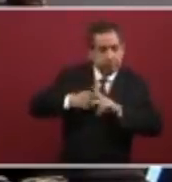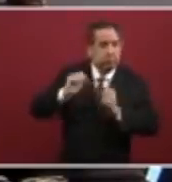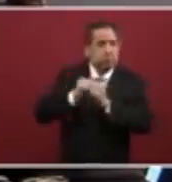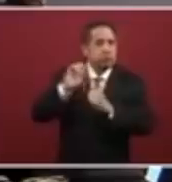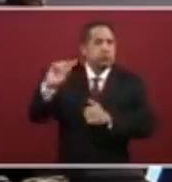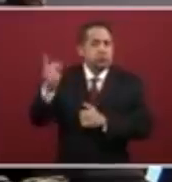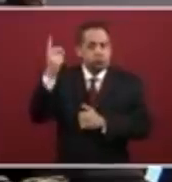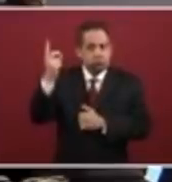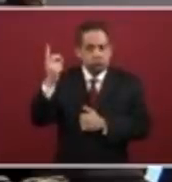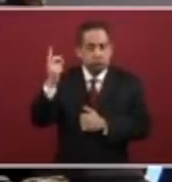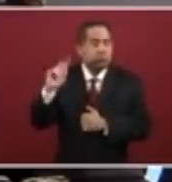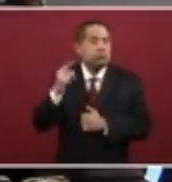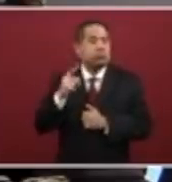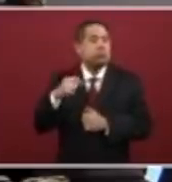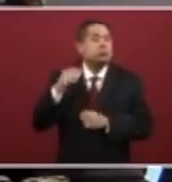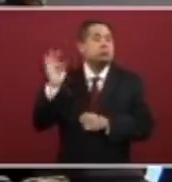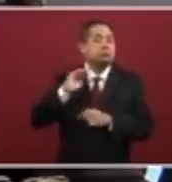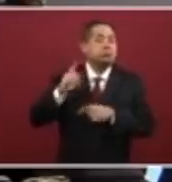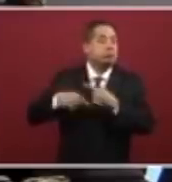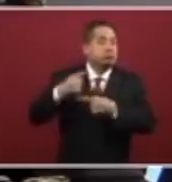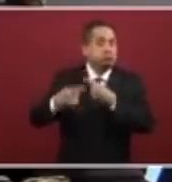y